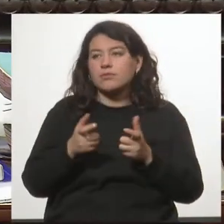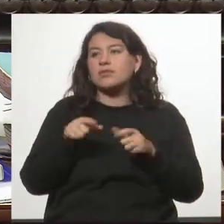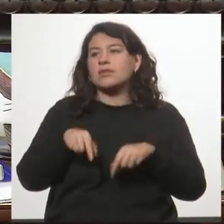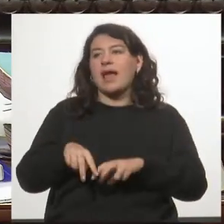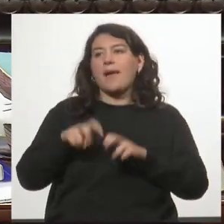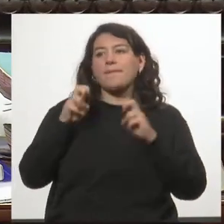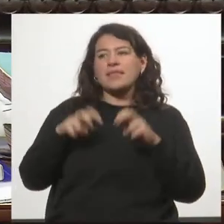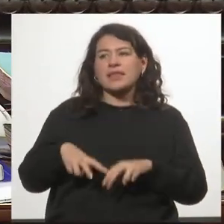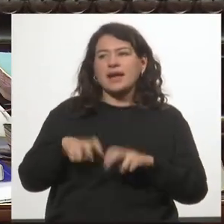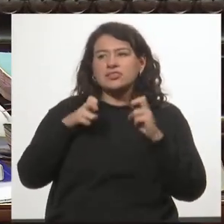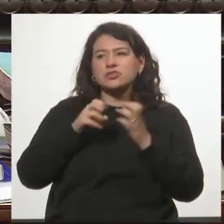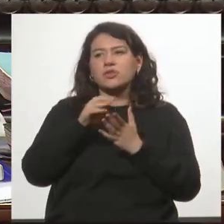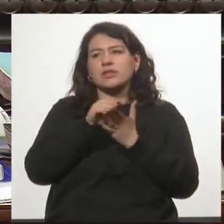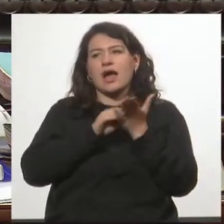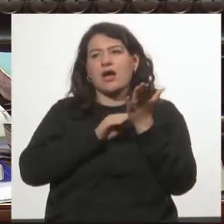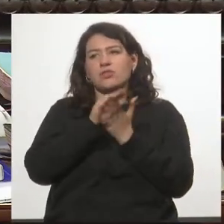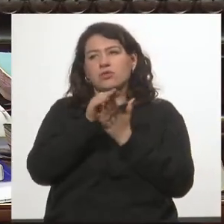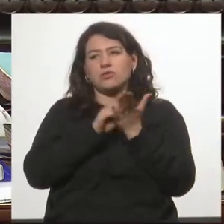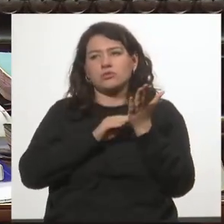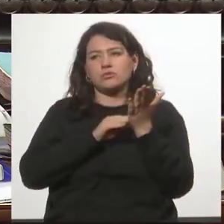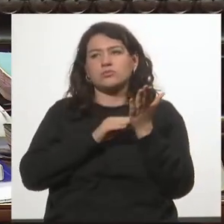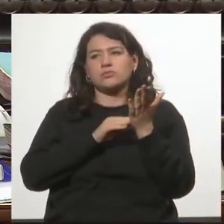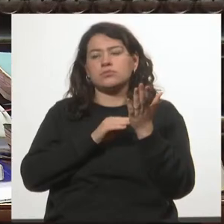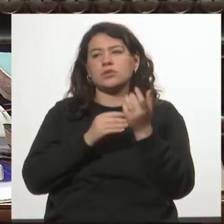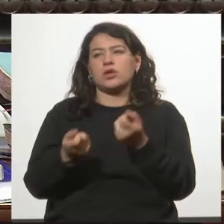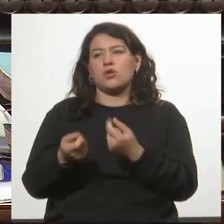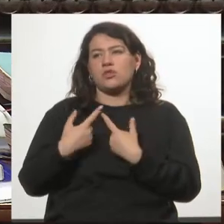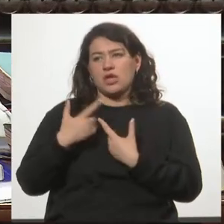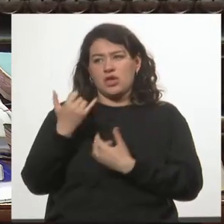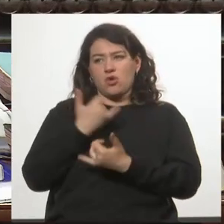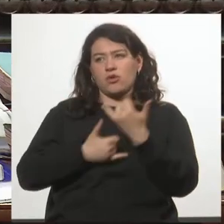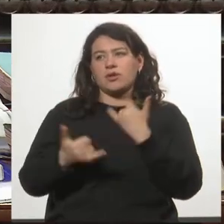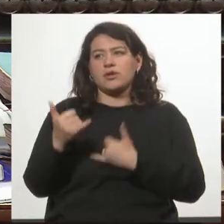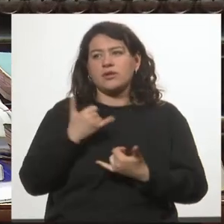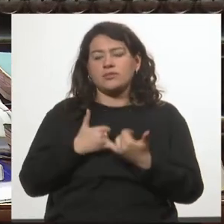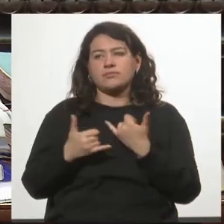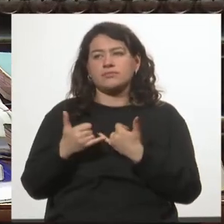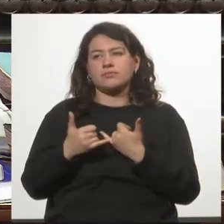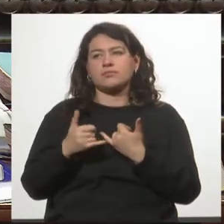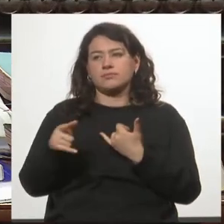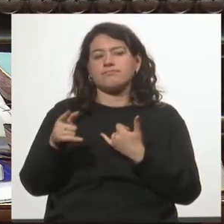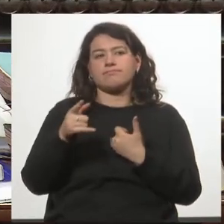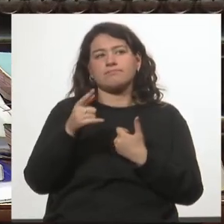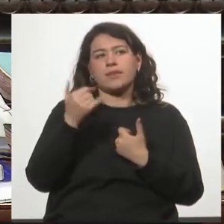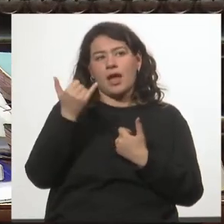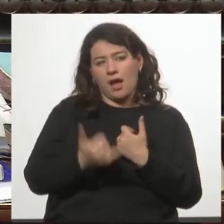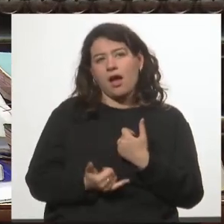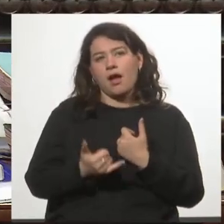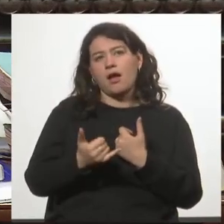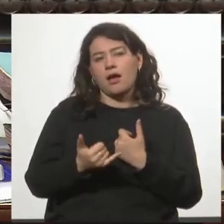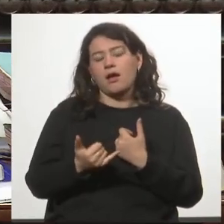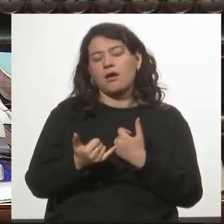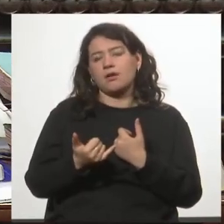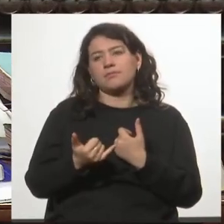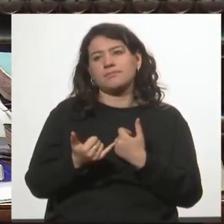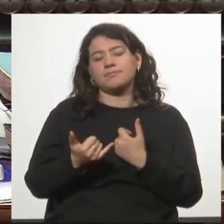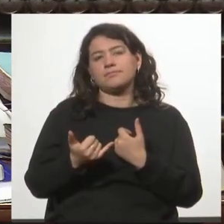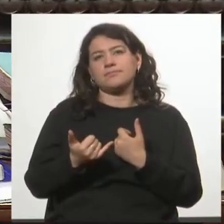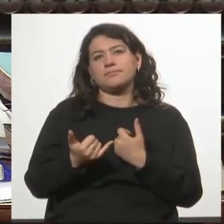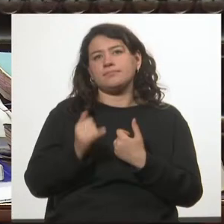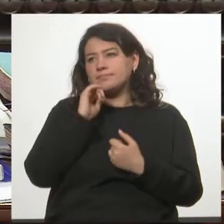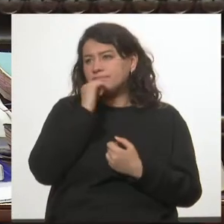de estos datos que están siendo aportados y que fueron violados respecto a